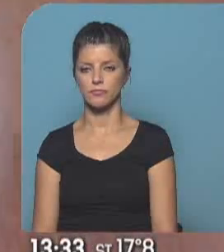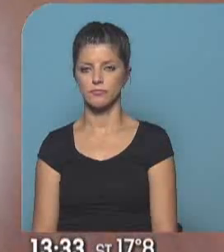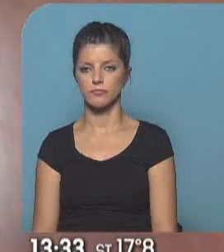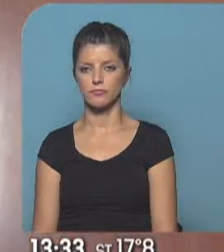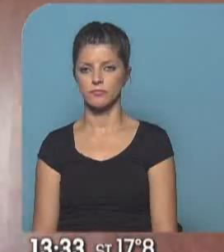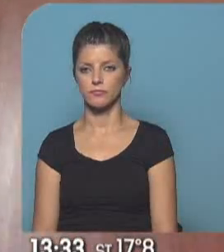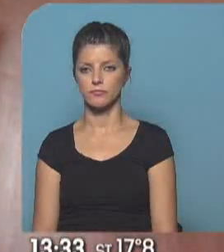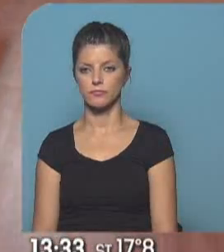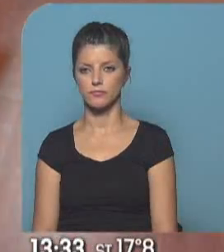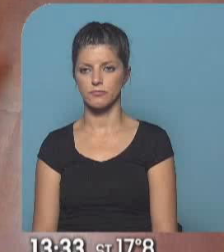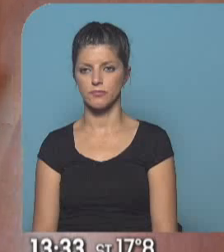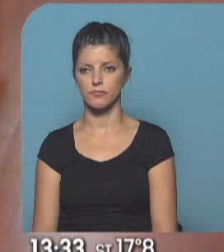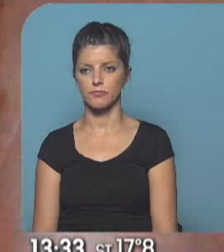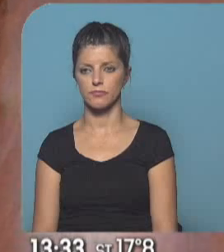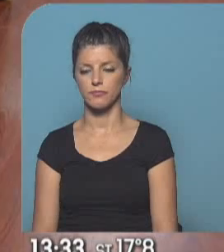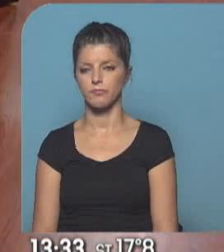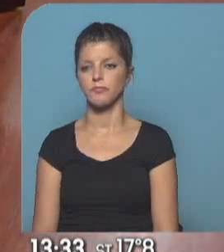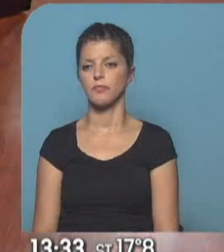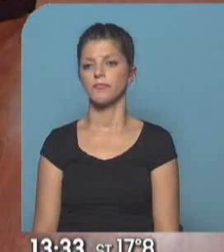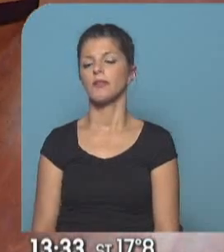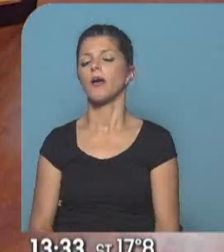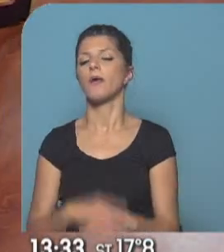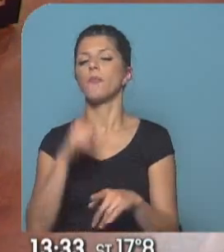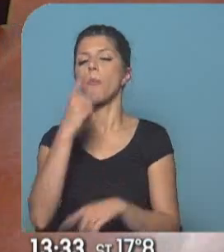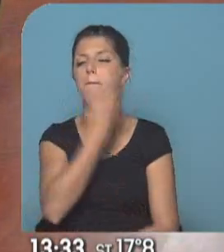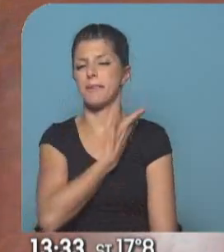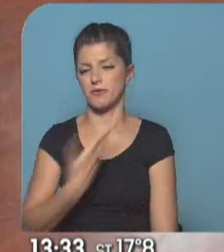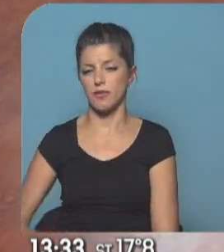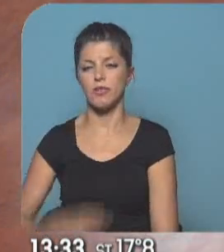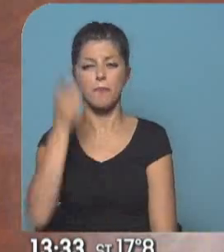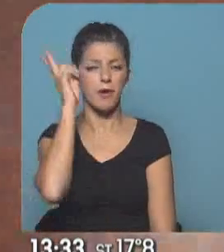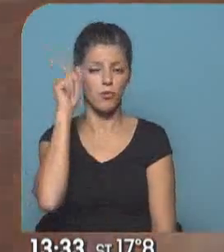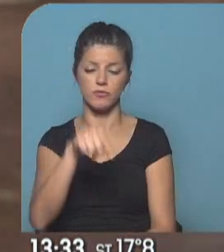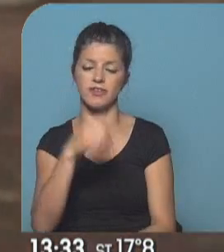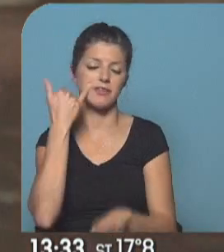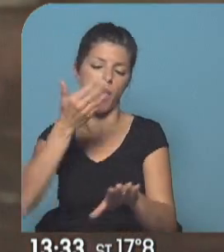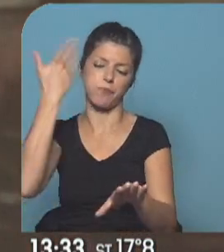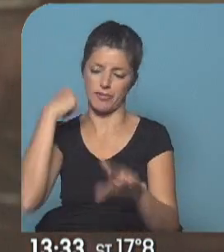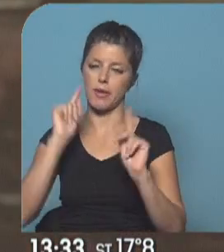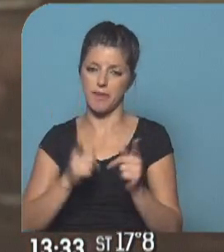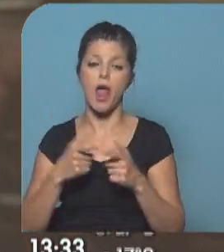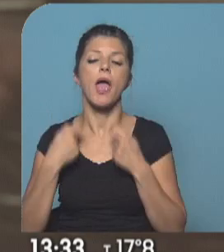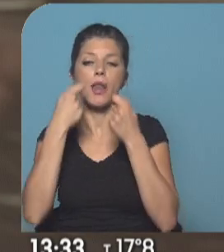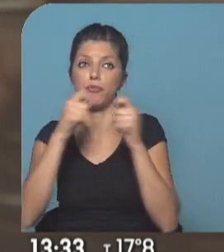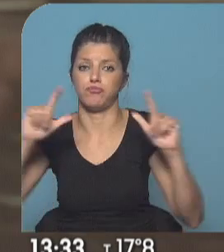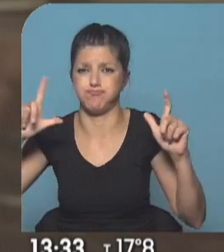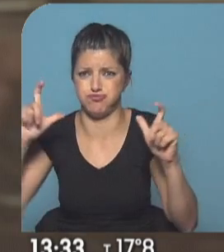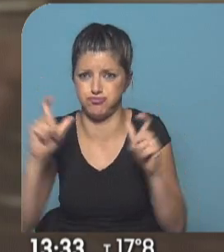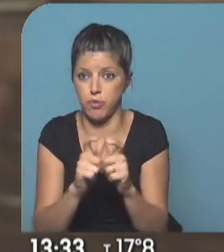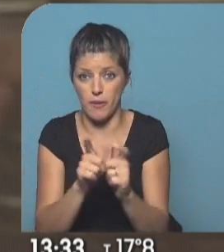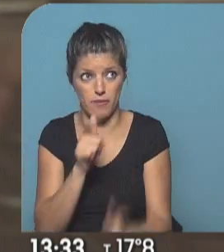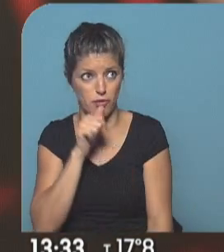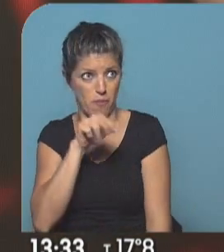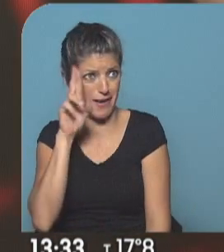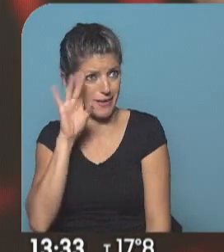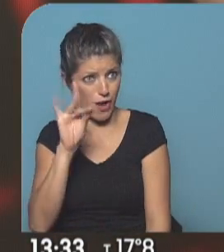No es la primera vez que cae rápido la popularidad de un presidente peruano, pero pareciera que lo de Kuczynski empieza a ser récord, José.